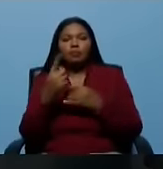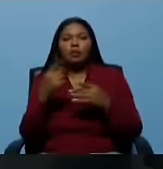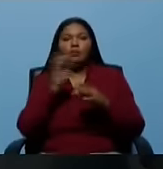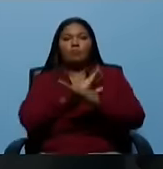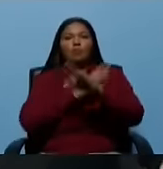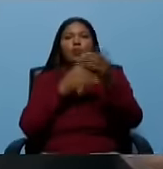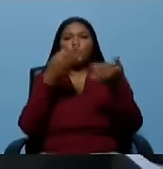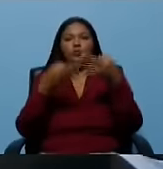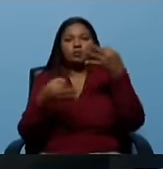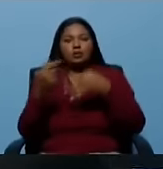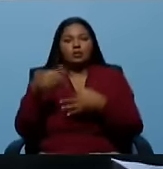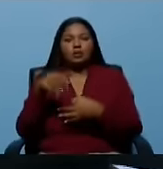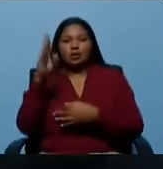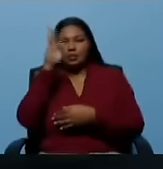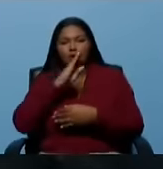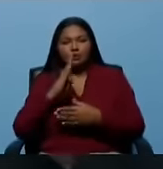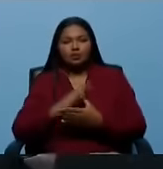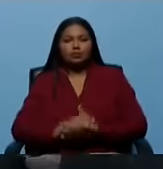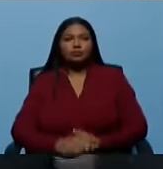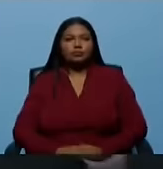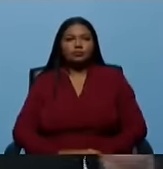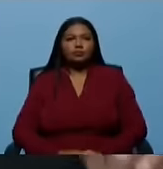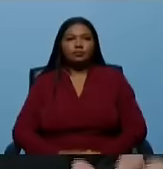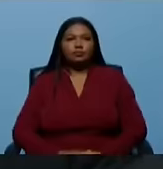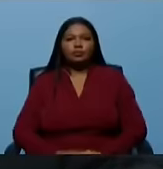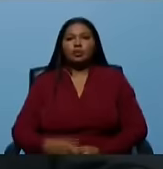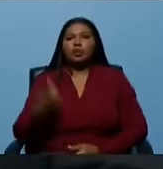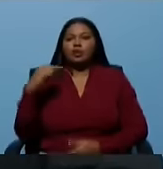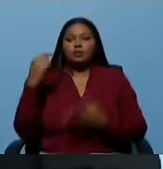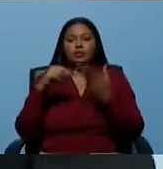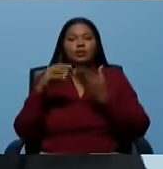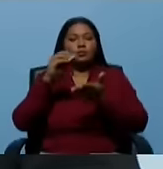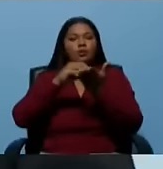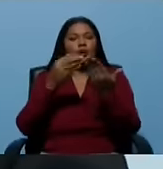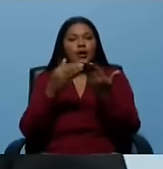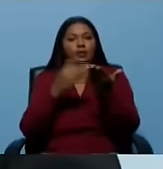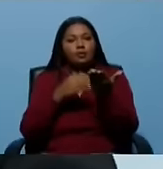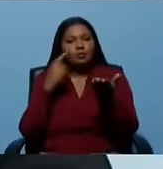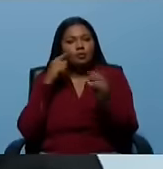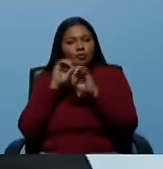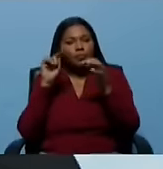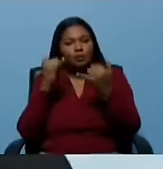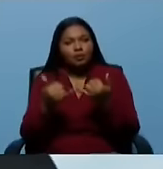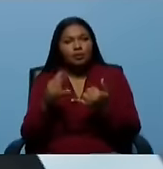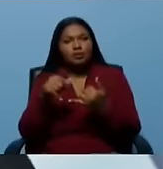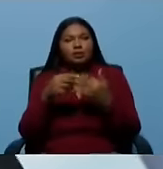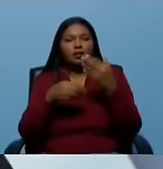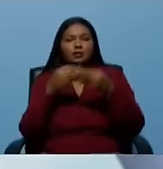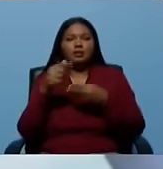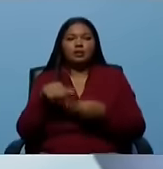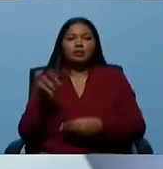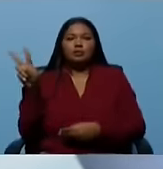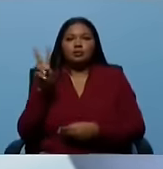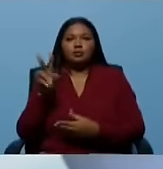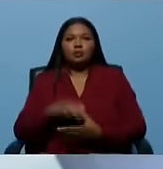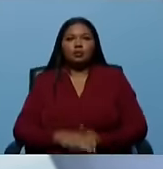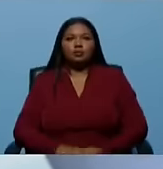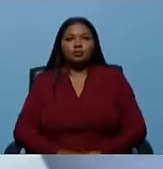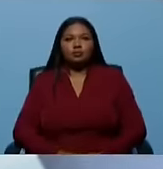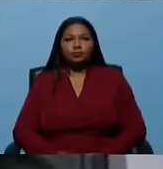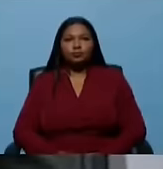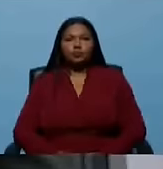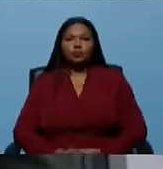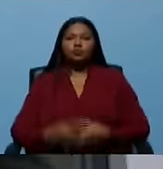Brasil pero al mismo tiempo Lula ha tenido otras posiciones ambal con respecto por ejemplo a Venezuela Cómo estás bienvenido muy bien muchas